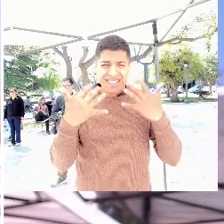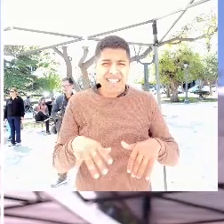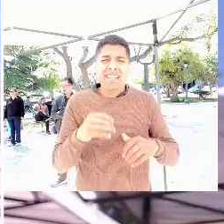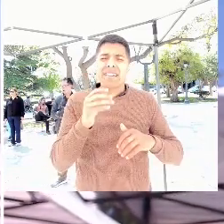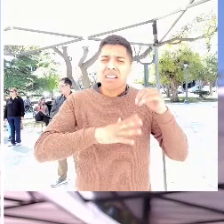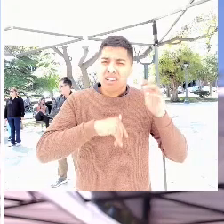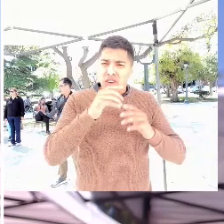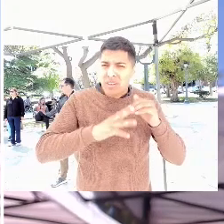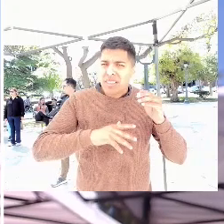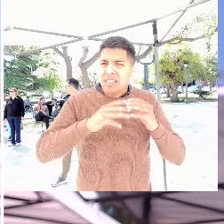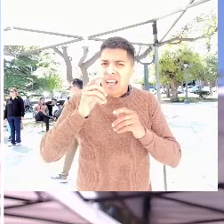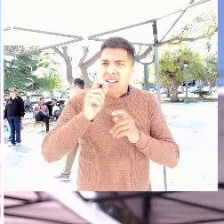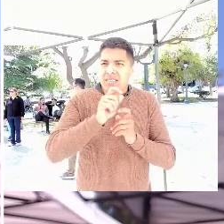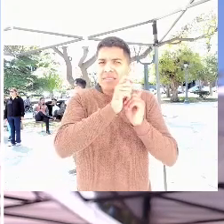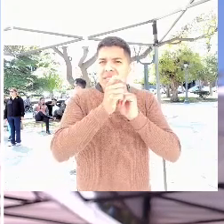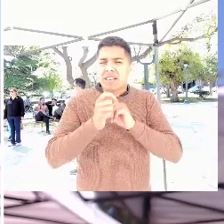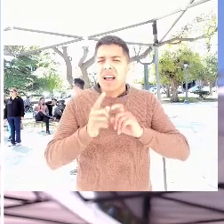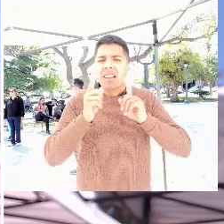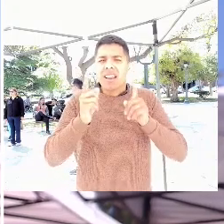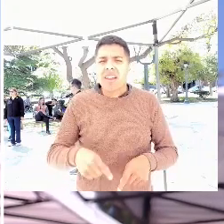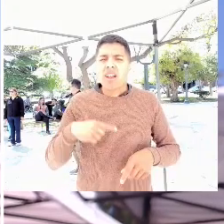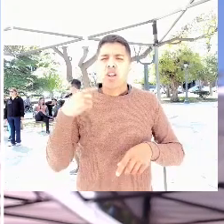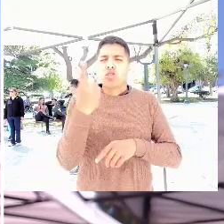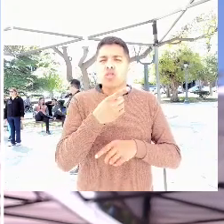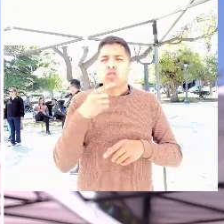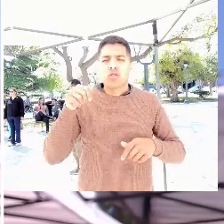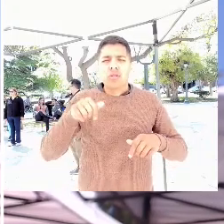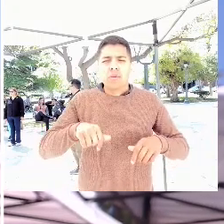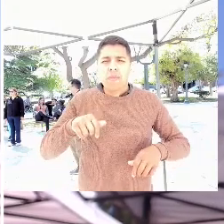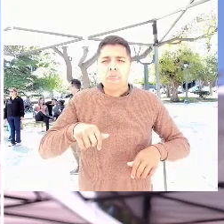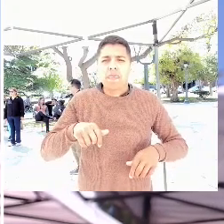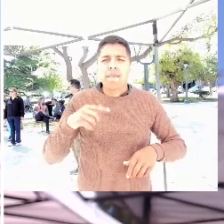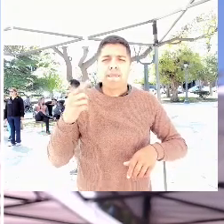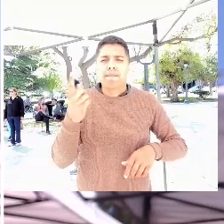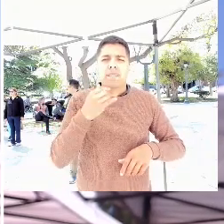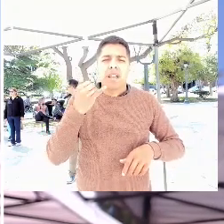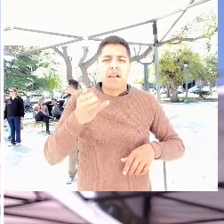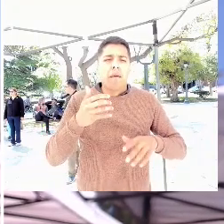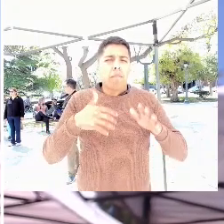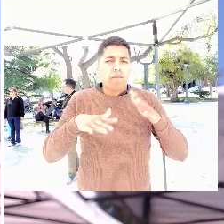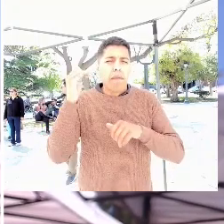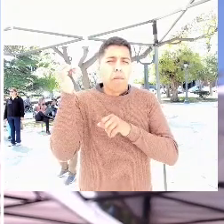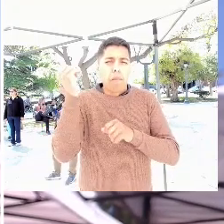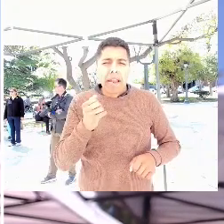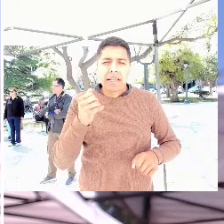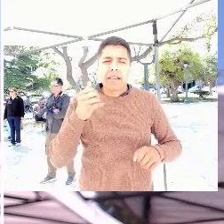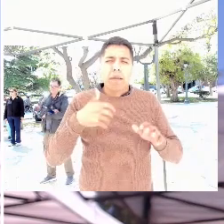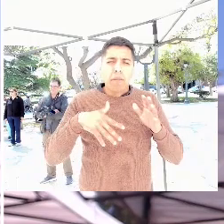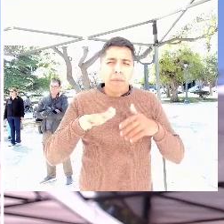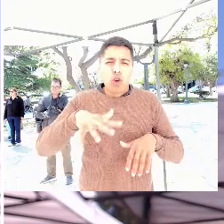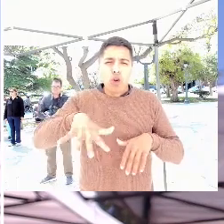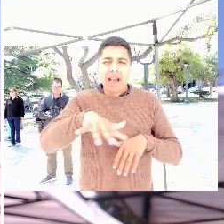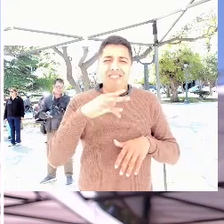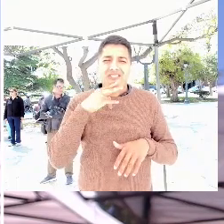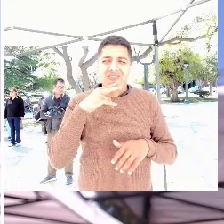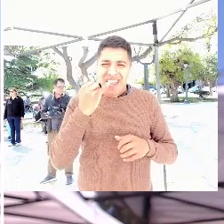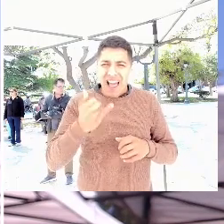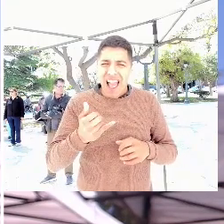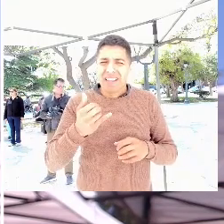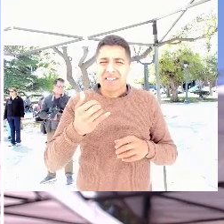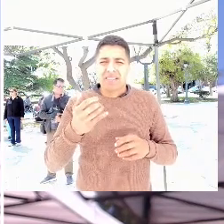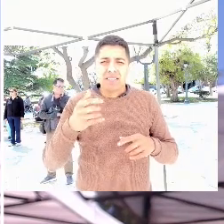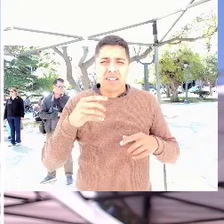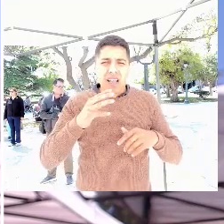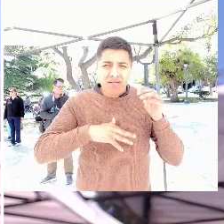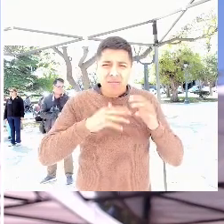obras. Hemos ampliado nuestra cantidad de parques, espacios verdes, otorgando